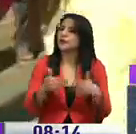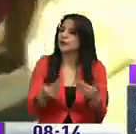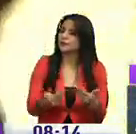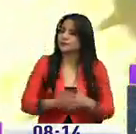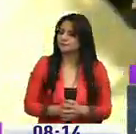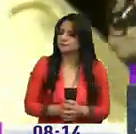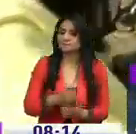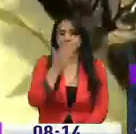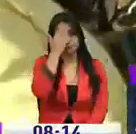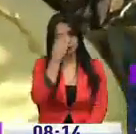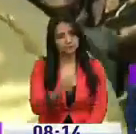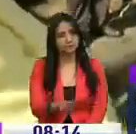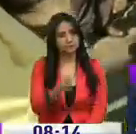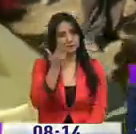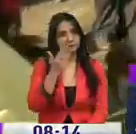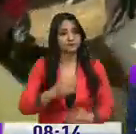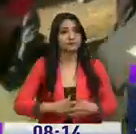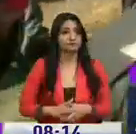días.